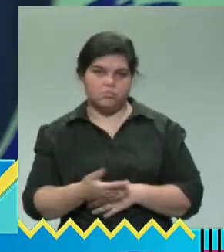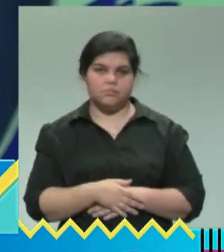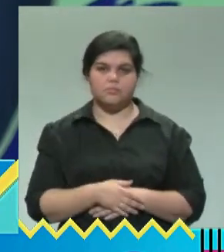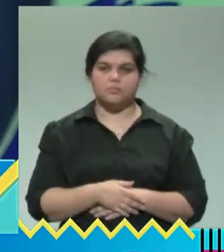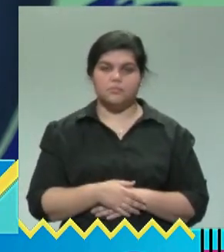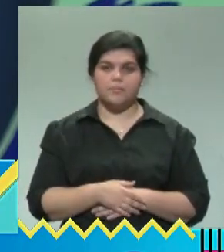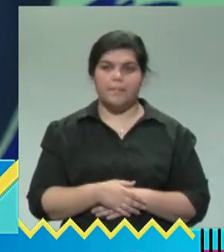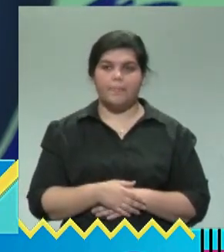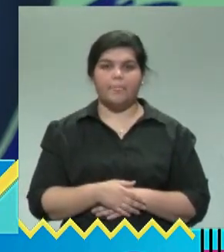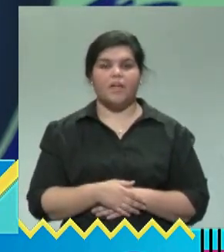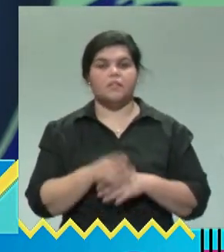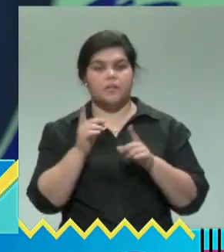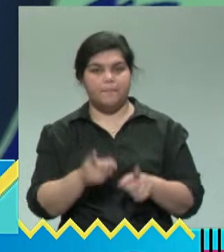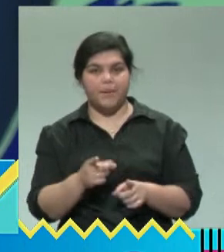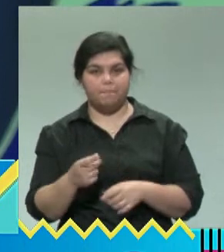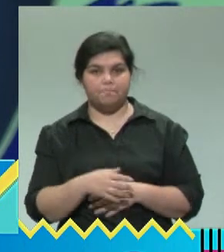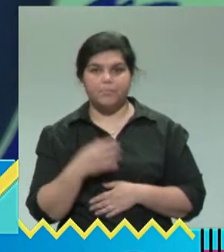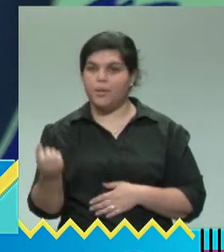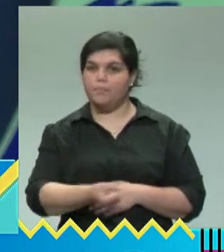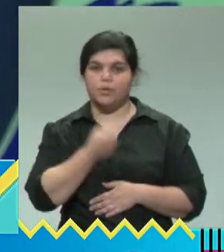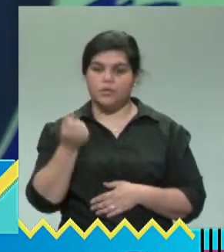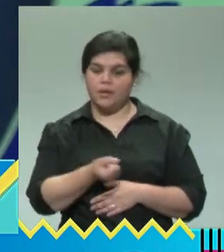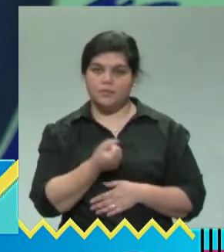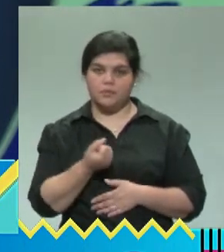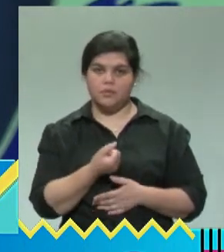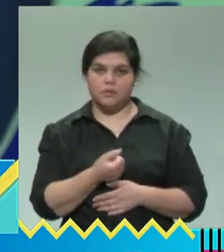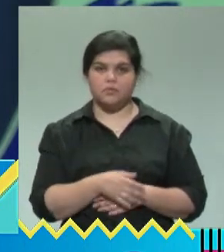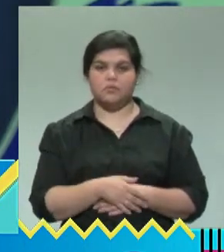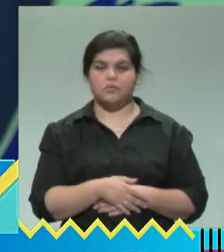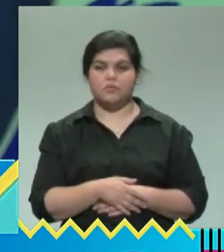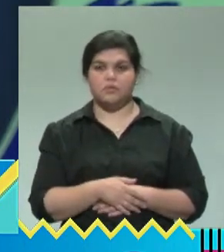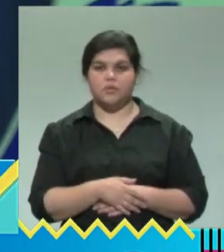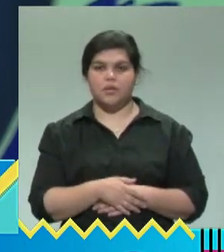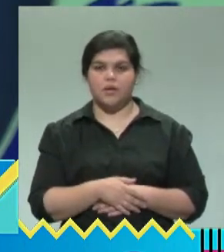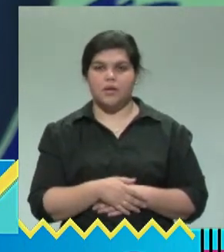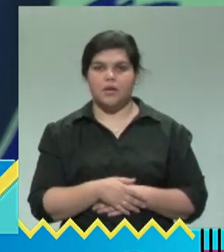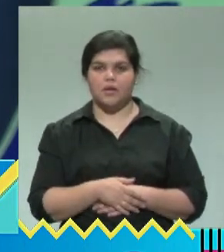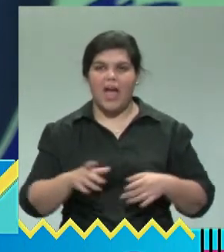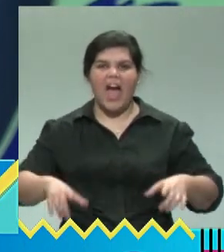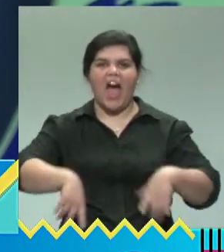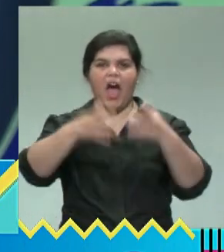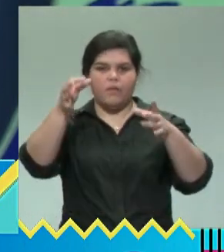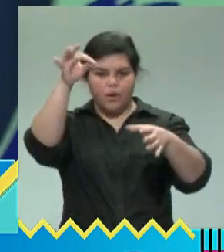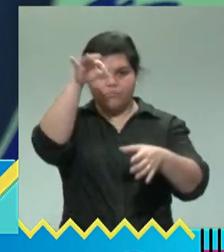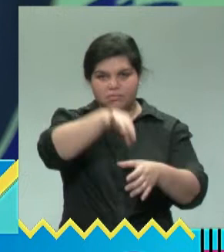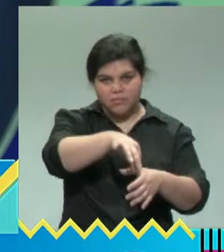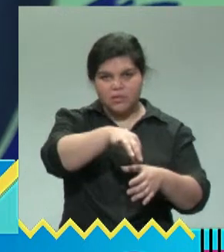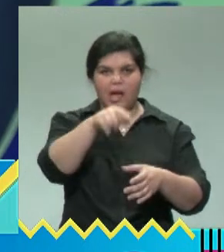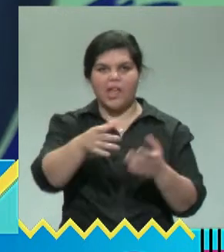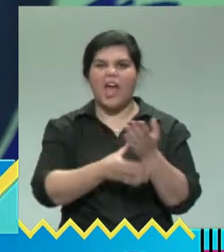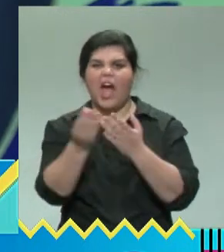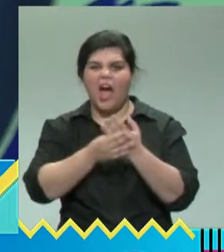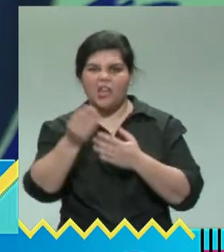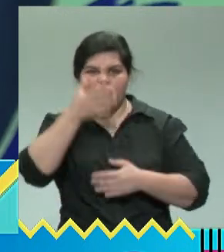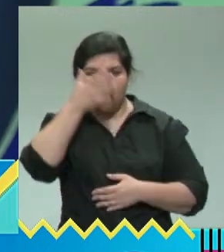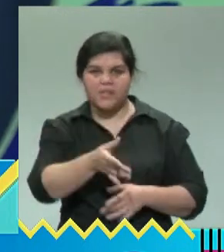que todos sepamos que cuando queremos plantar un árbol, que no es una erogación de fondos tan grande, lo puede hacer